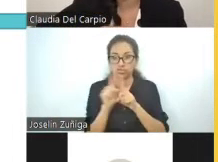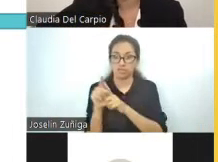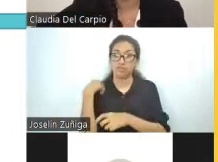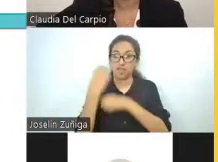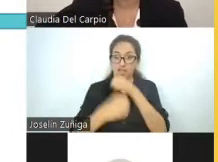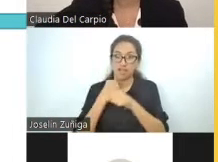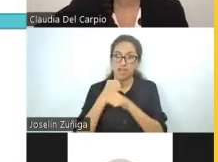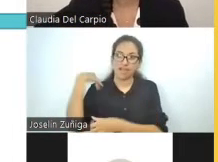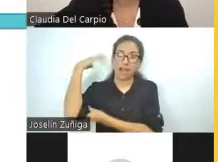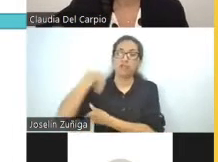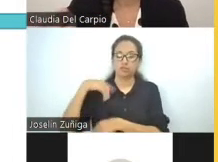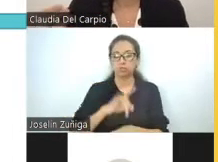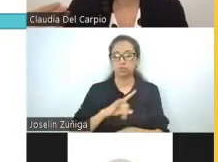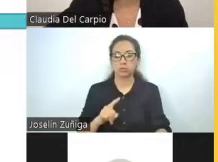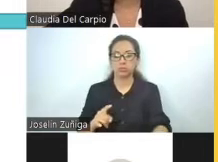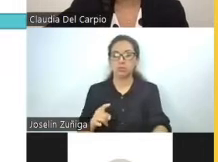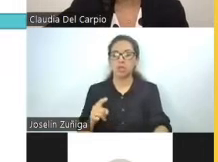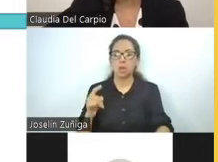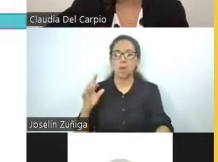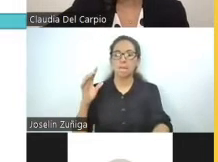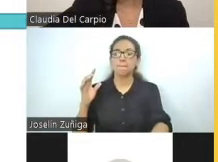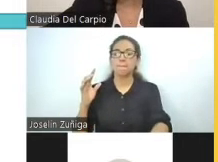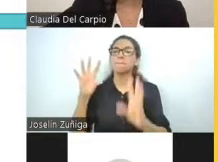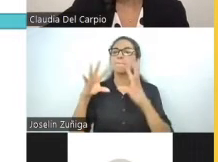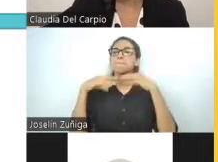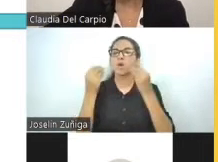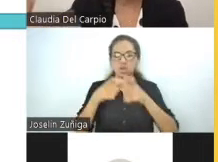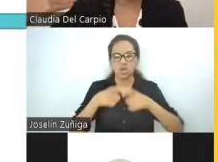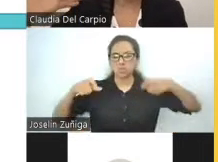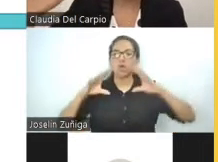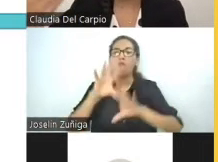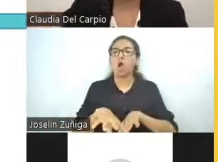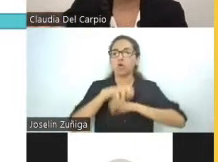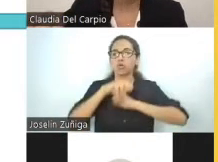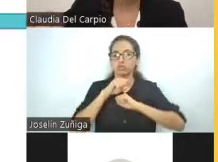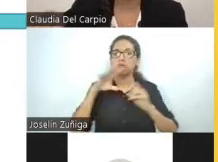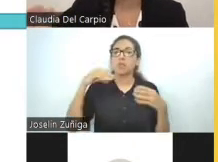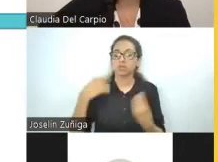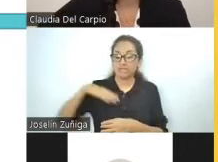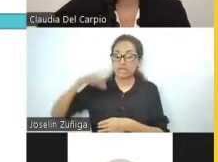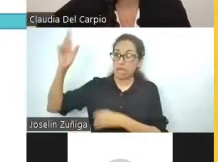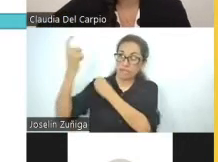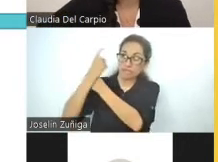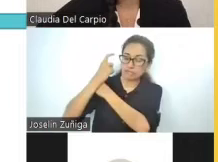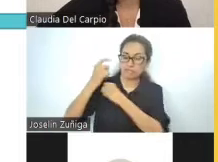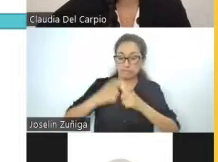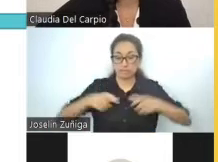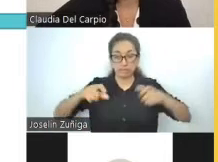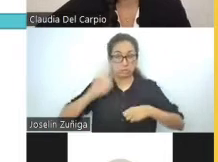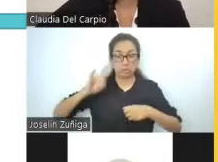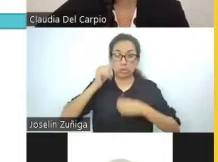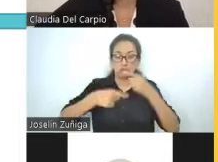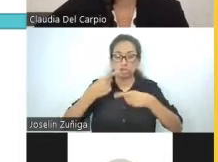lo usaba, lo hacemos por costumbre, ni siquiera sabemos bien por qué, porque así nos lo enseñaron desde niñas y estamos acostumbradas y nos